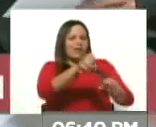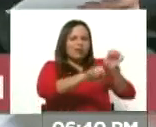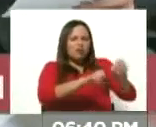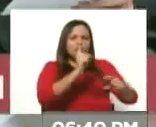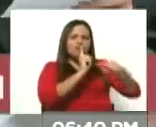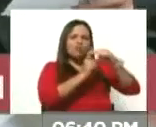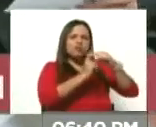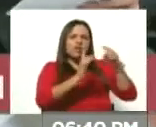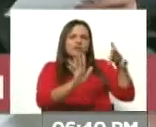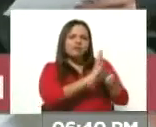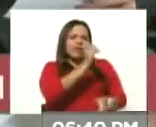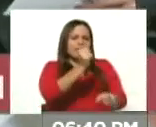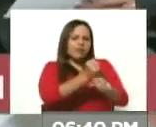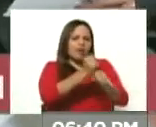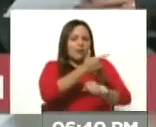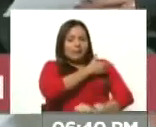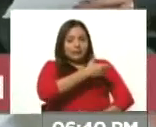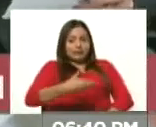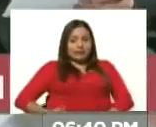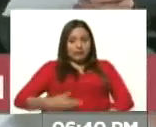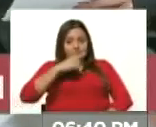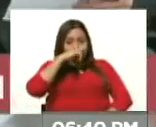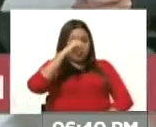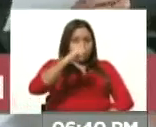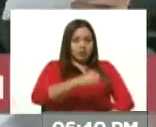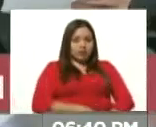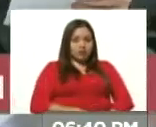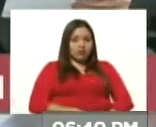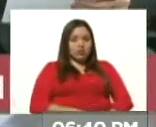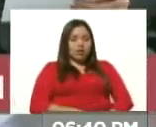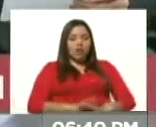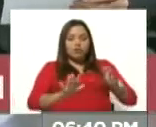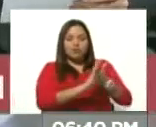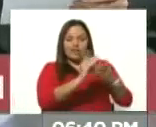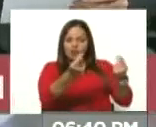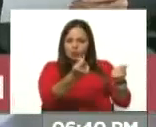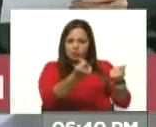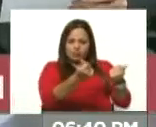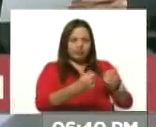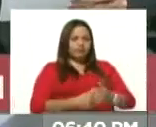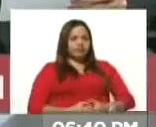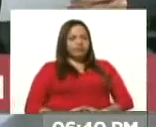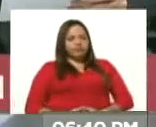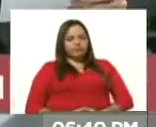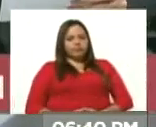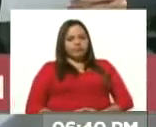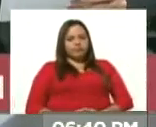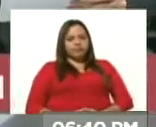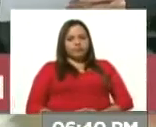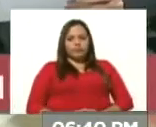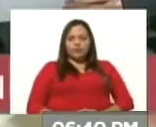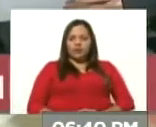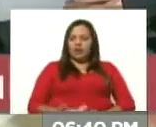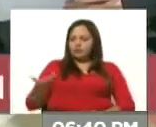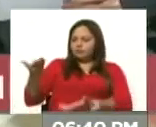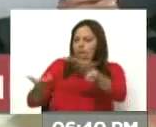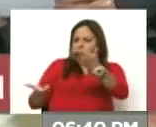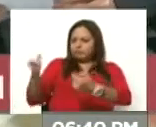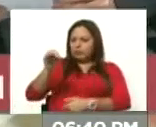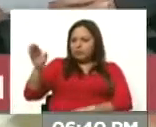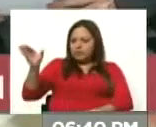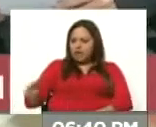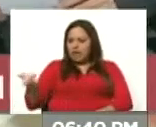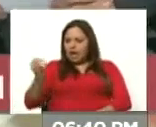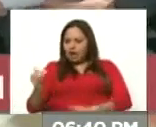positiva de la gestión del presidente maduro en el terreno económico para la tasa de variación ha bajado ha